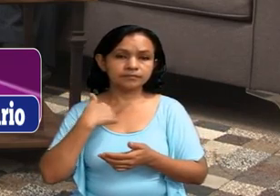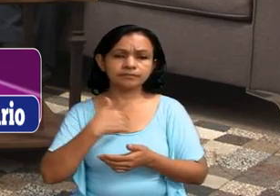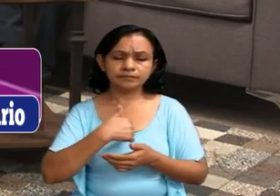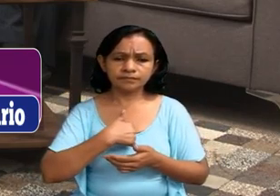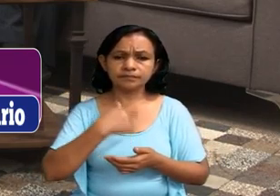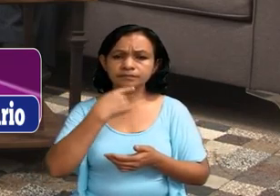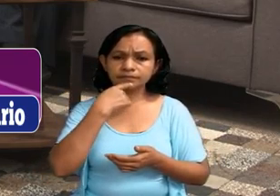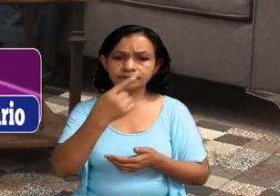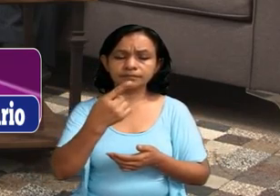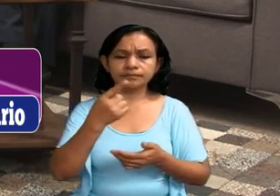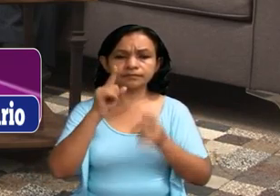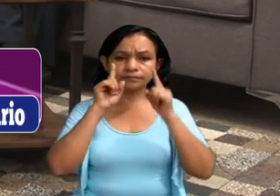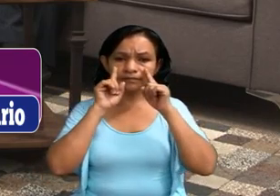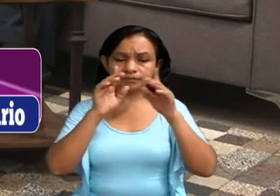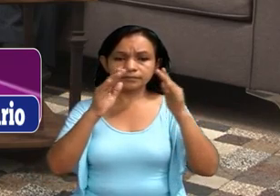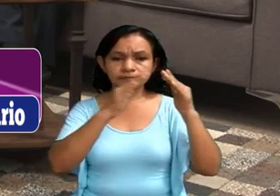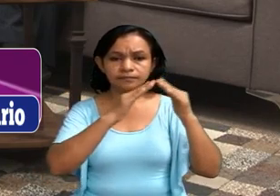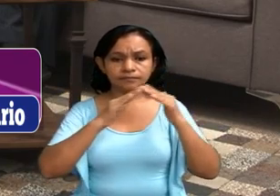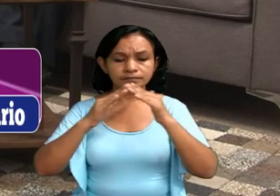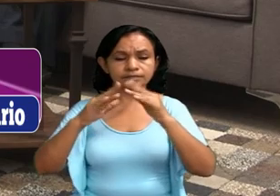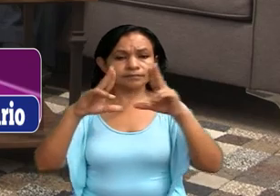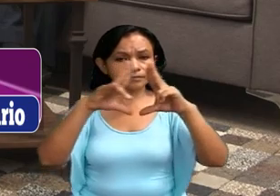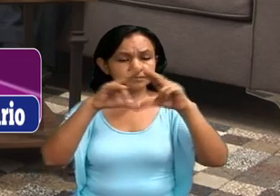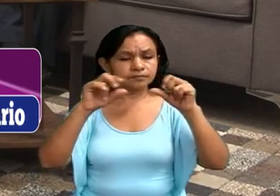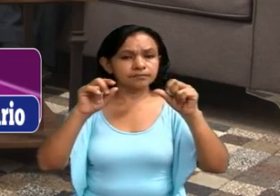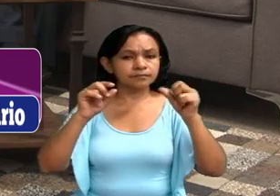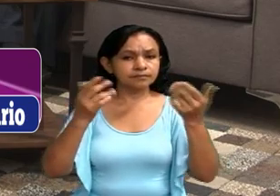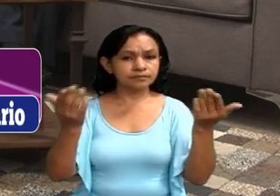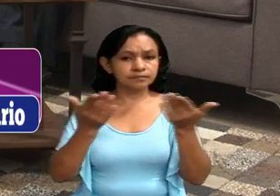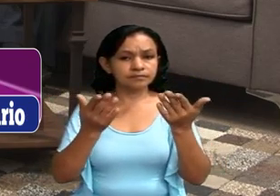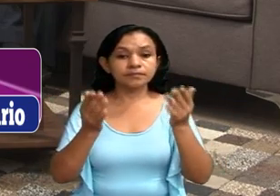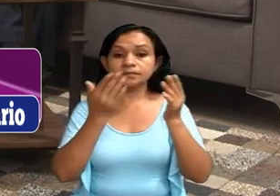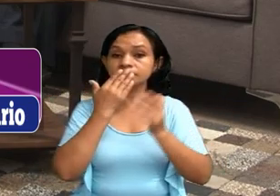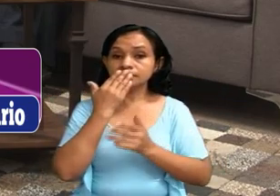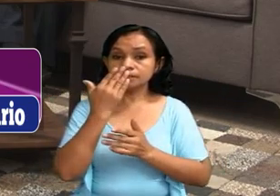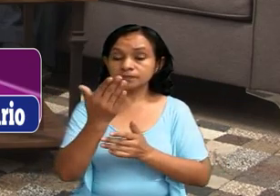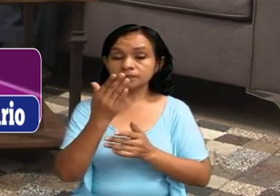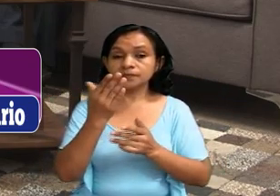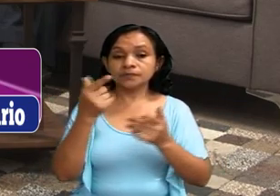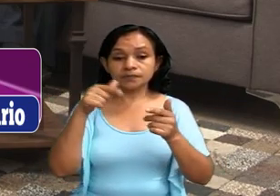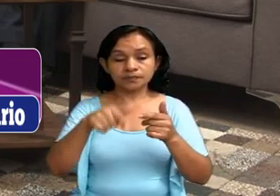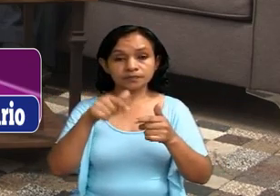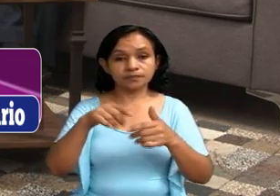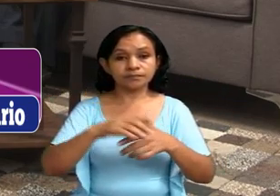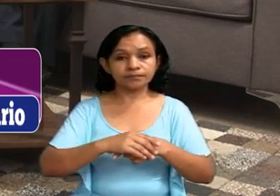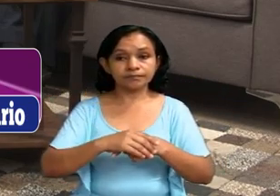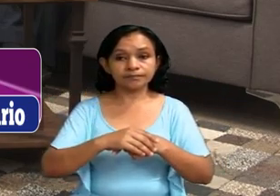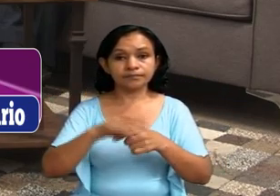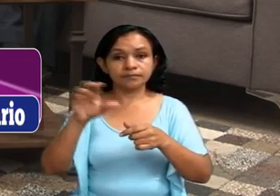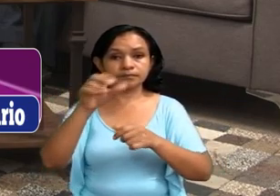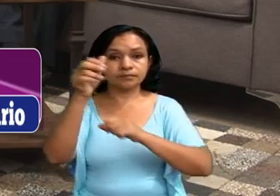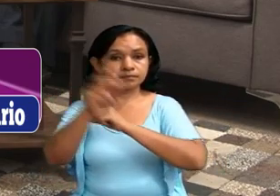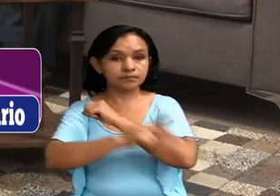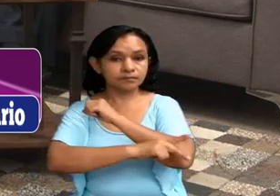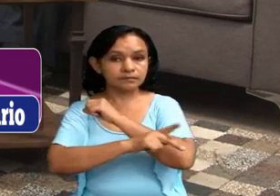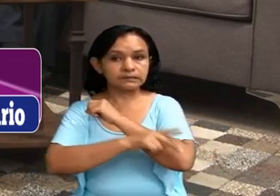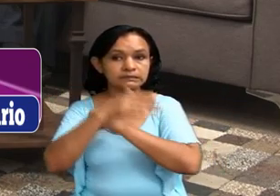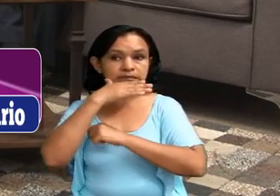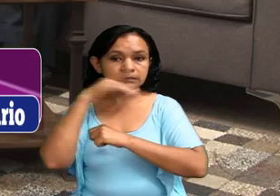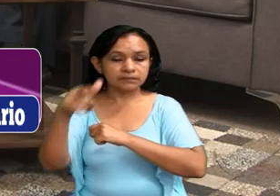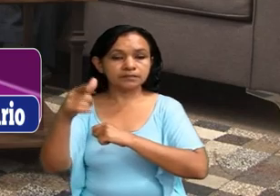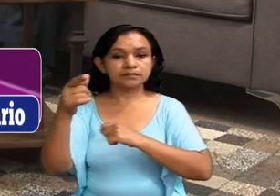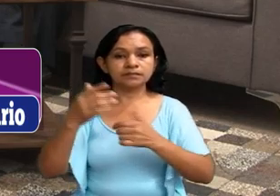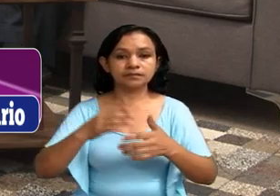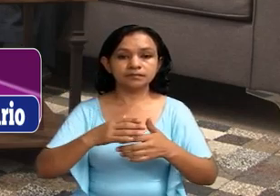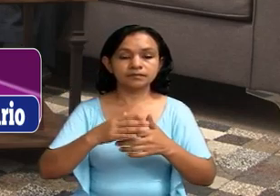el nivel de la seguridad ciudadana en nuestro país es bastante bueno, pues, ¿me entendés? Exacto. En relación a otros países. Entonces, en otros